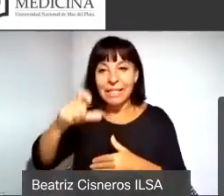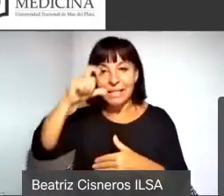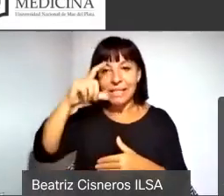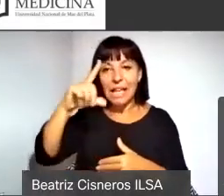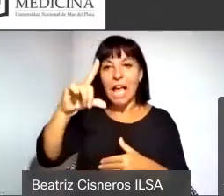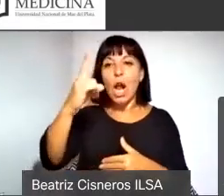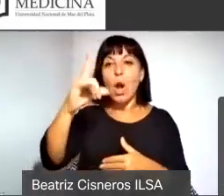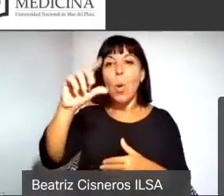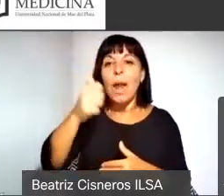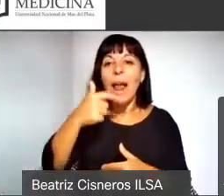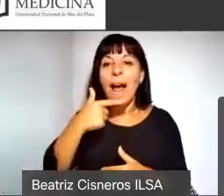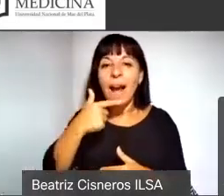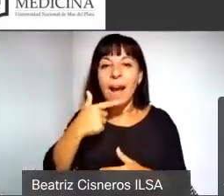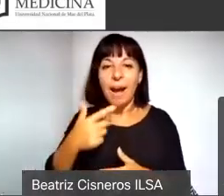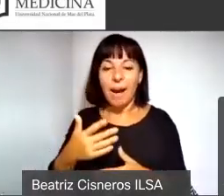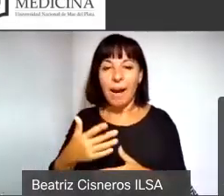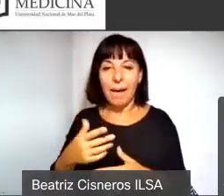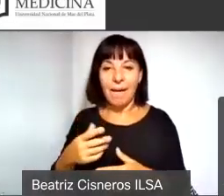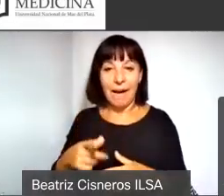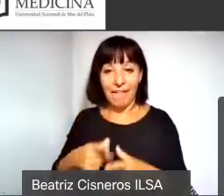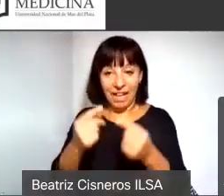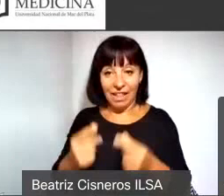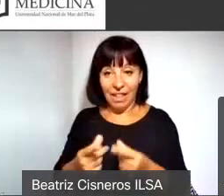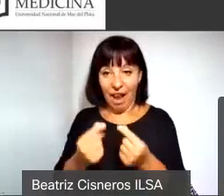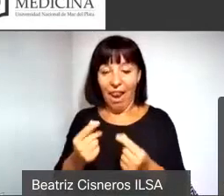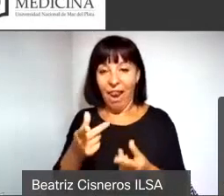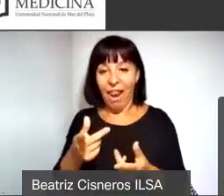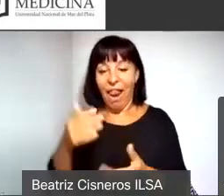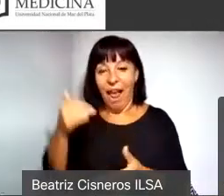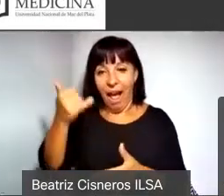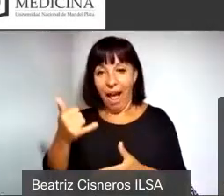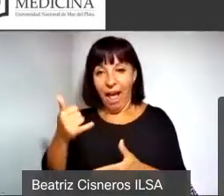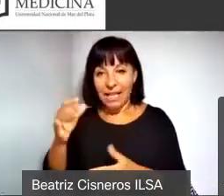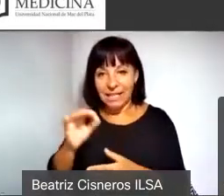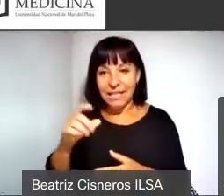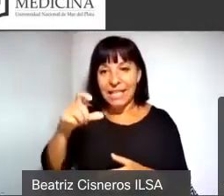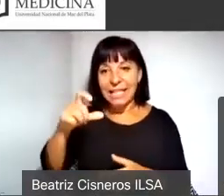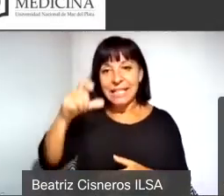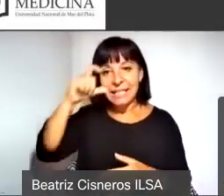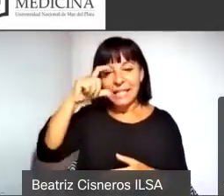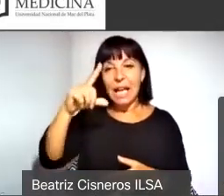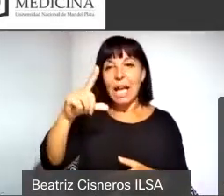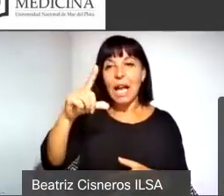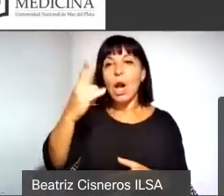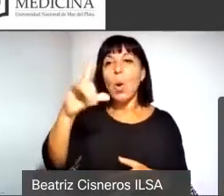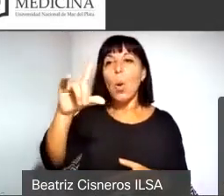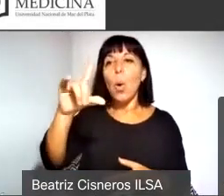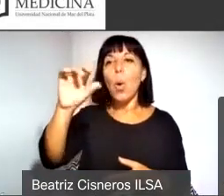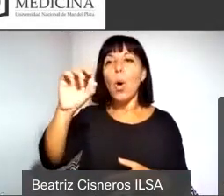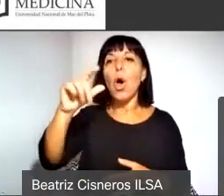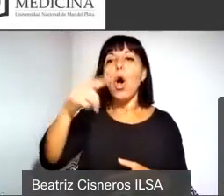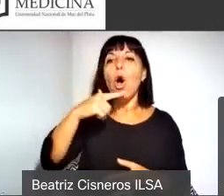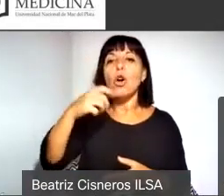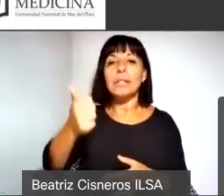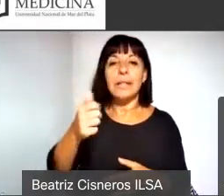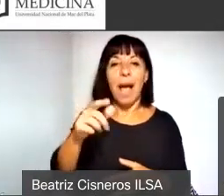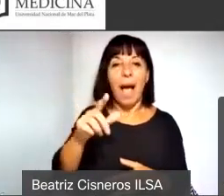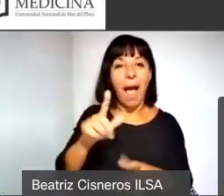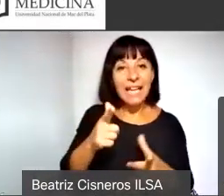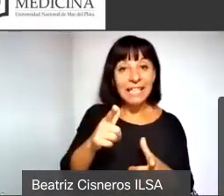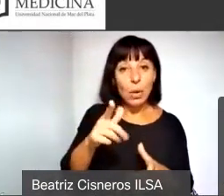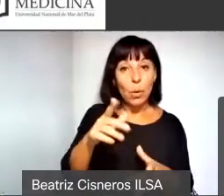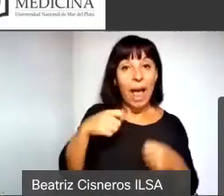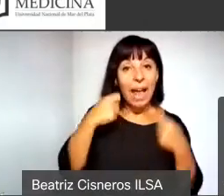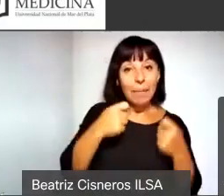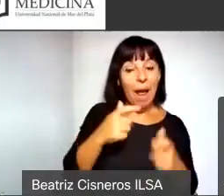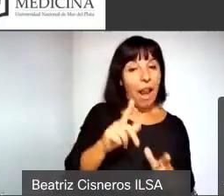les otorga una forma poliédrica que está constituida por celulosa. De eso carece la célula eucariota animal.